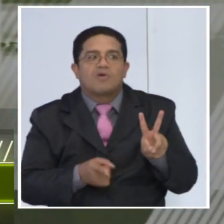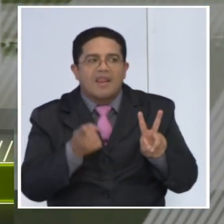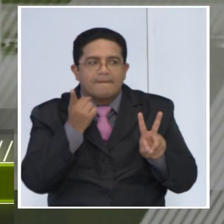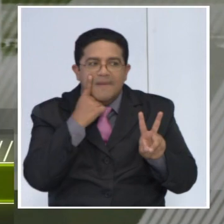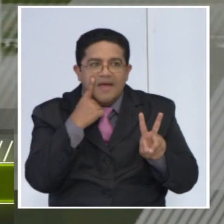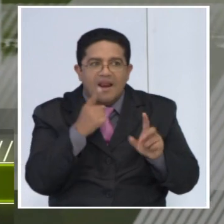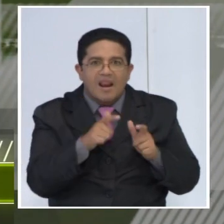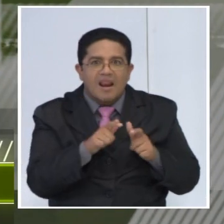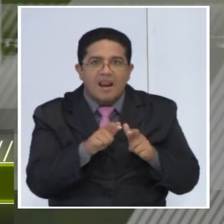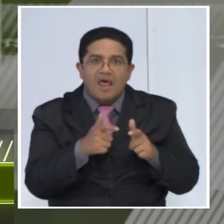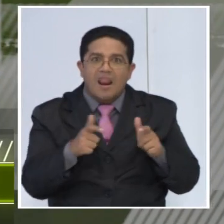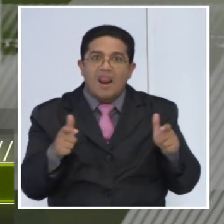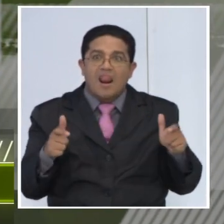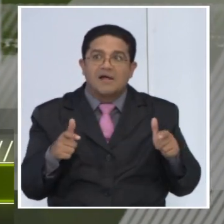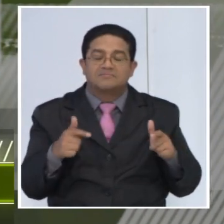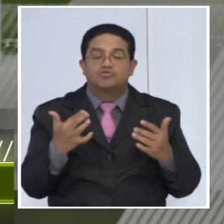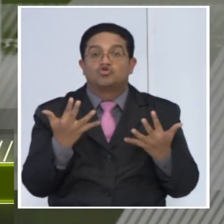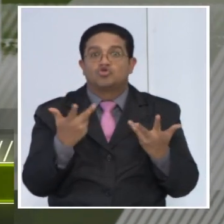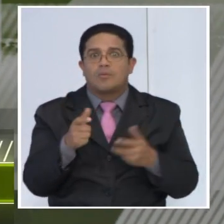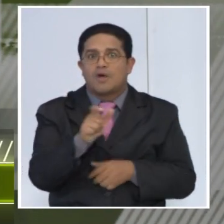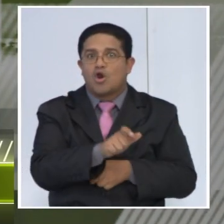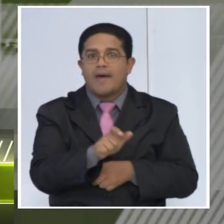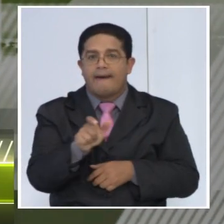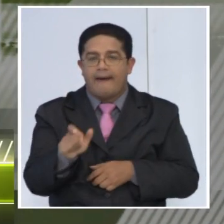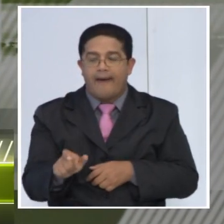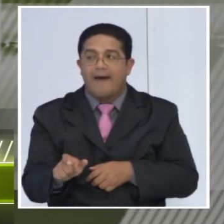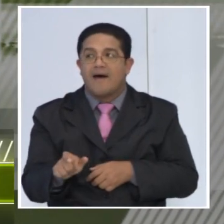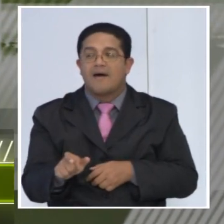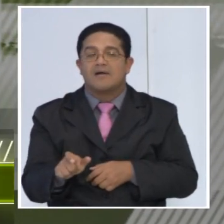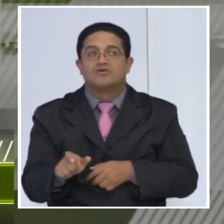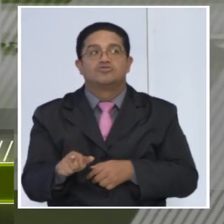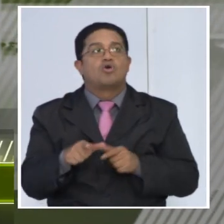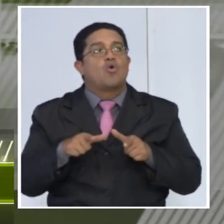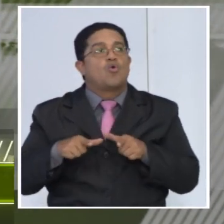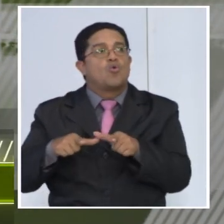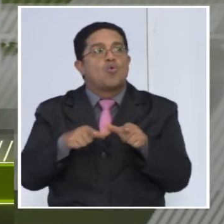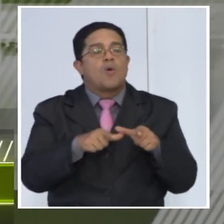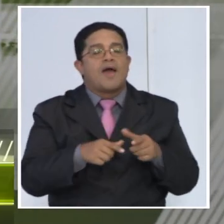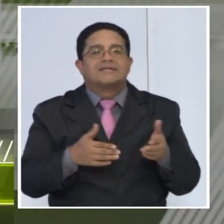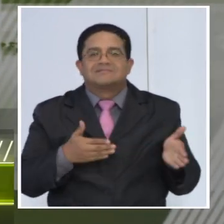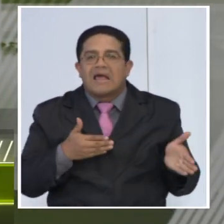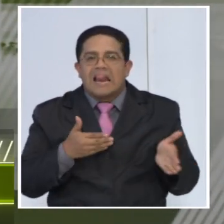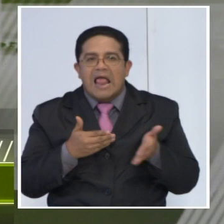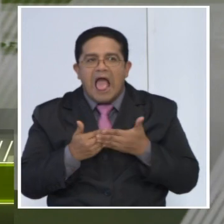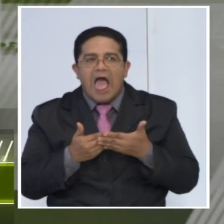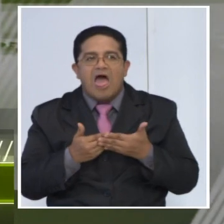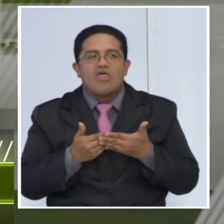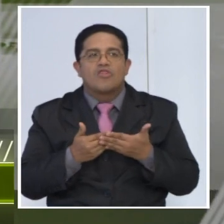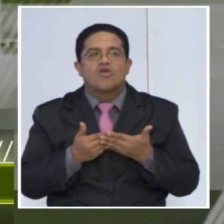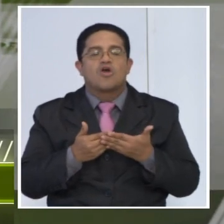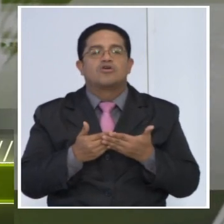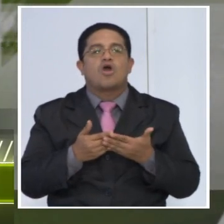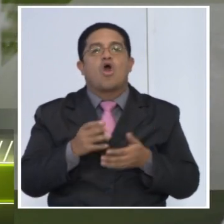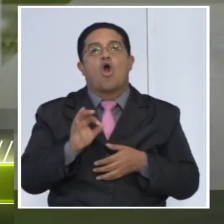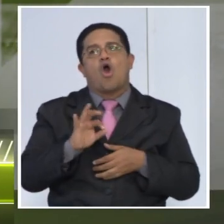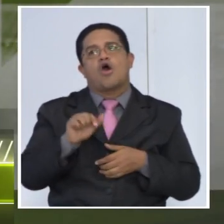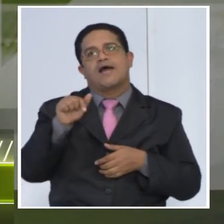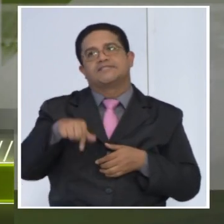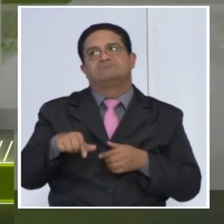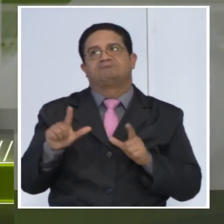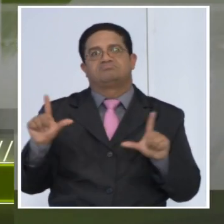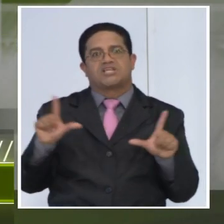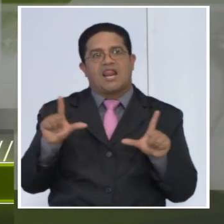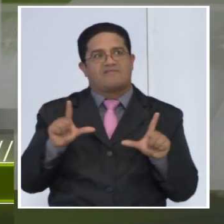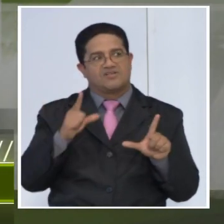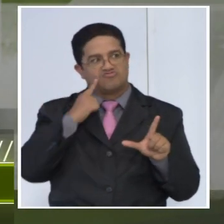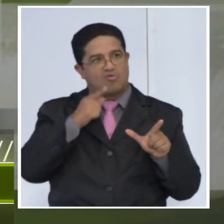importante, significativo en el número de casos, en sitios cerrados, en, digamos, estudios de televisión, que se